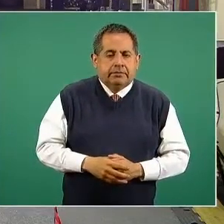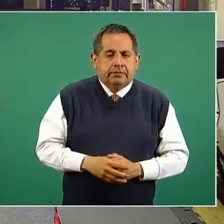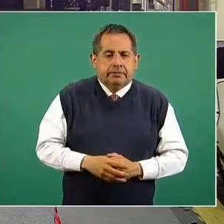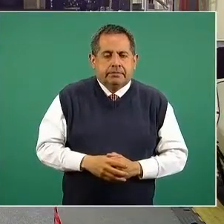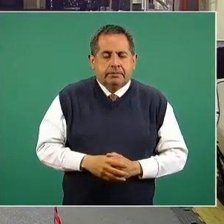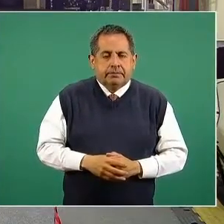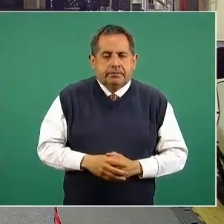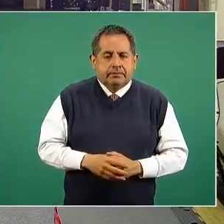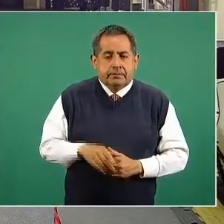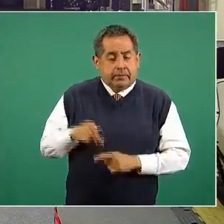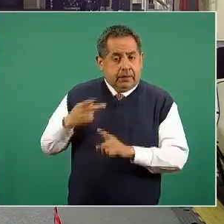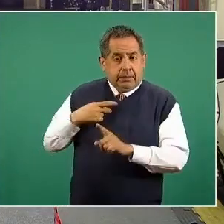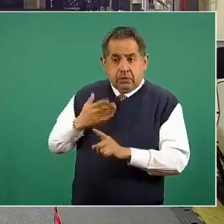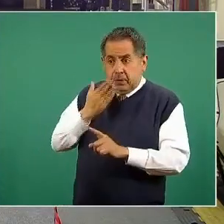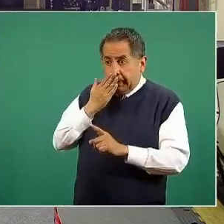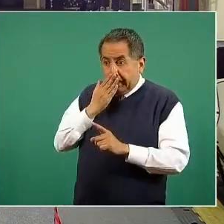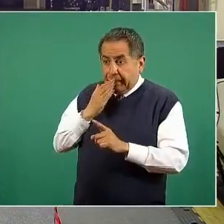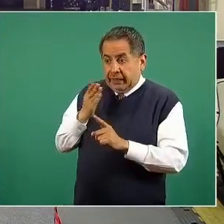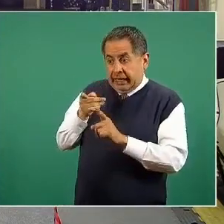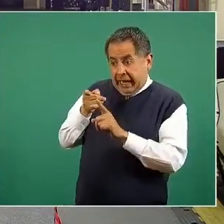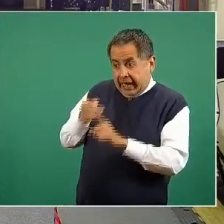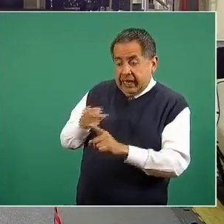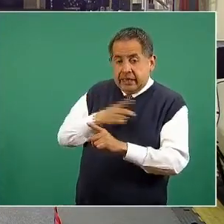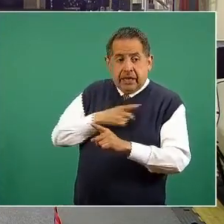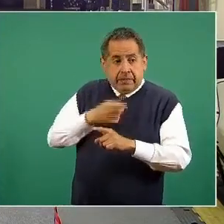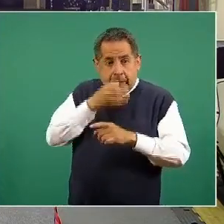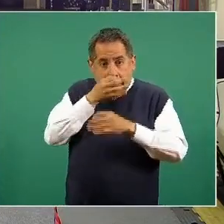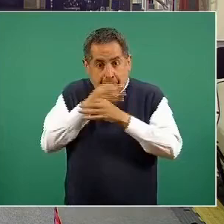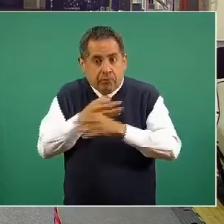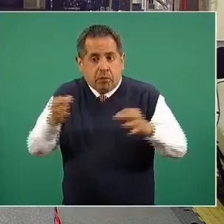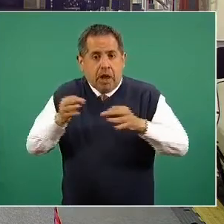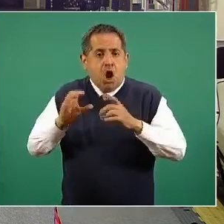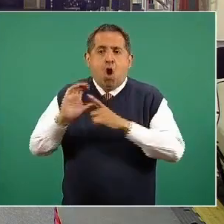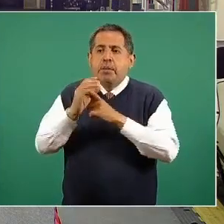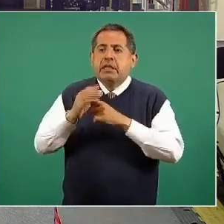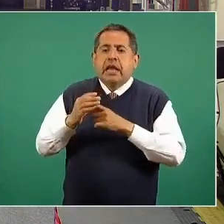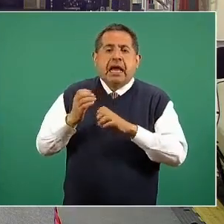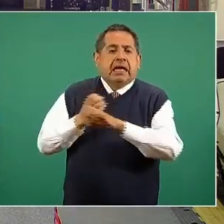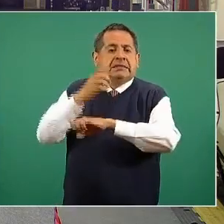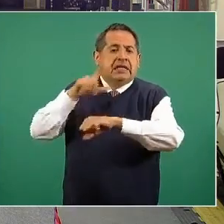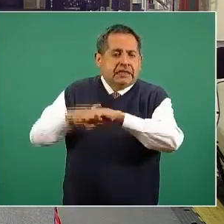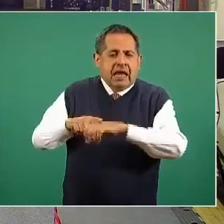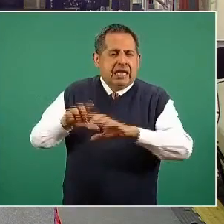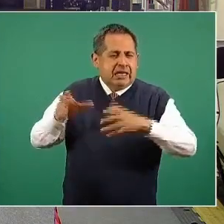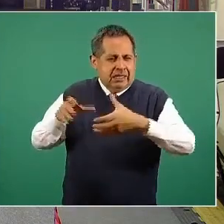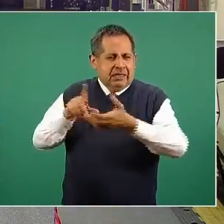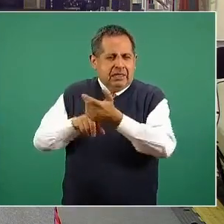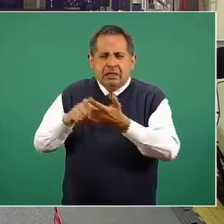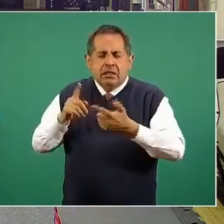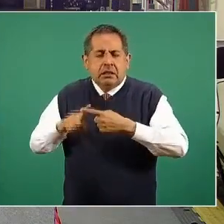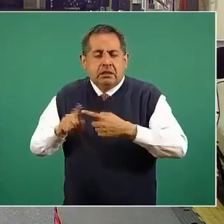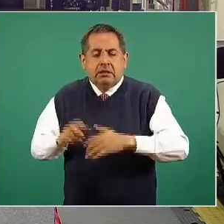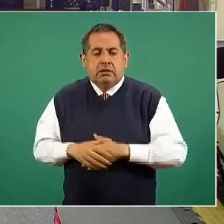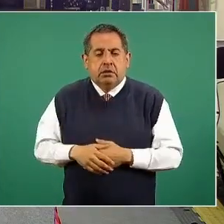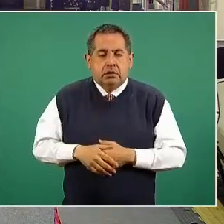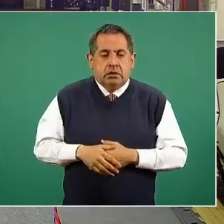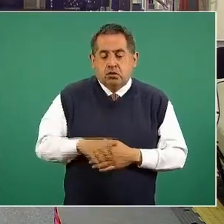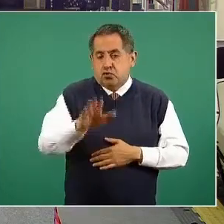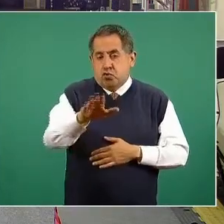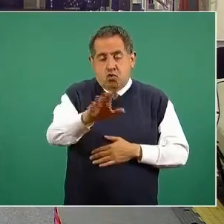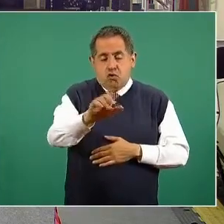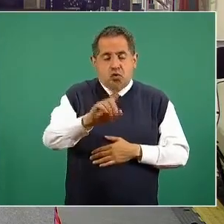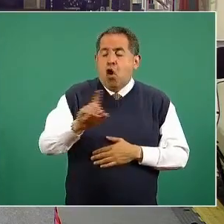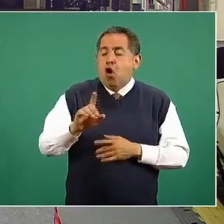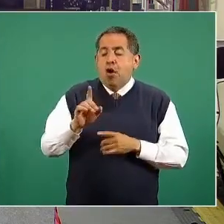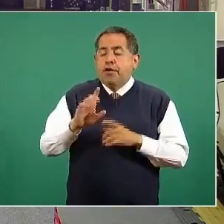Este servidor tiene que dar información a los comités estatal y de bienestar que estarán conformados por… Tenemos no los comités